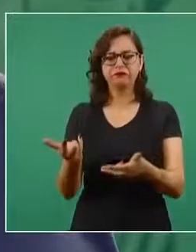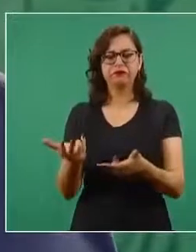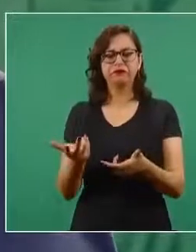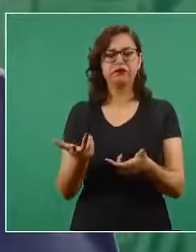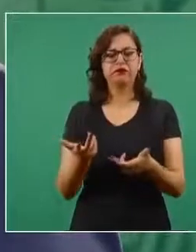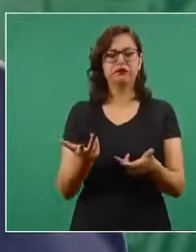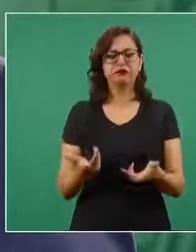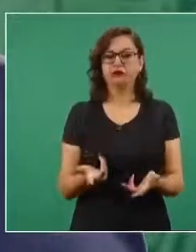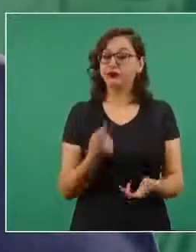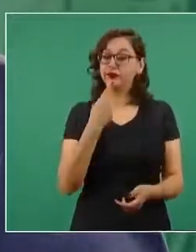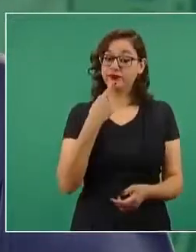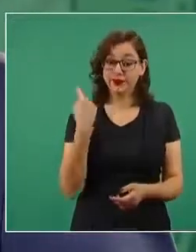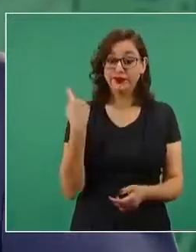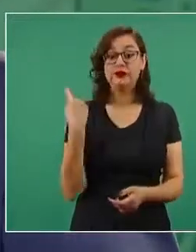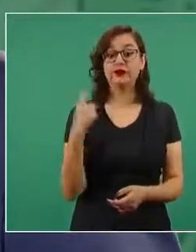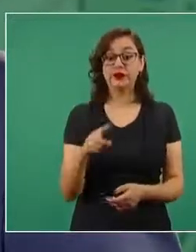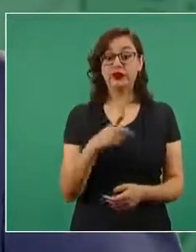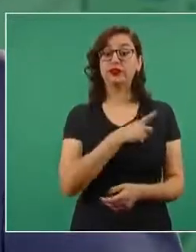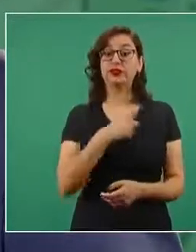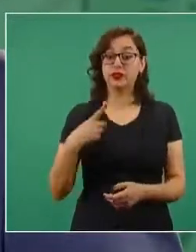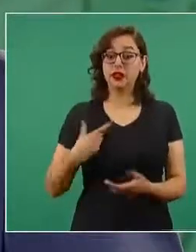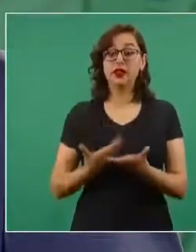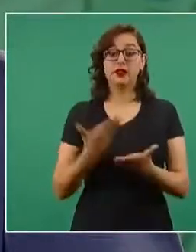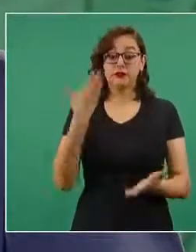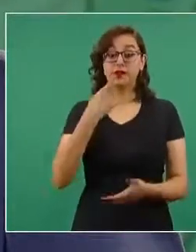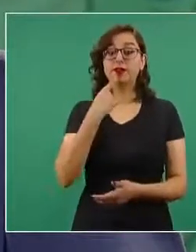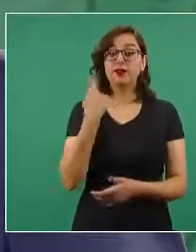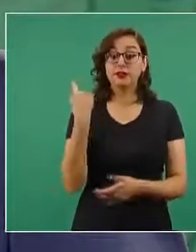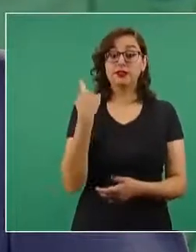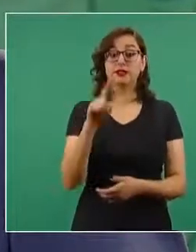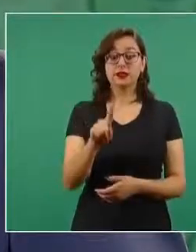que se denuncie